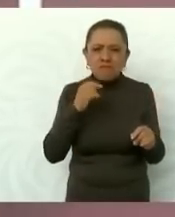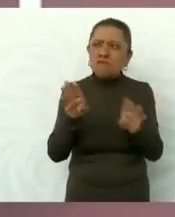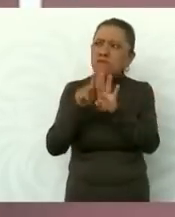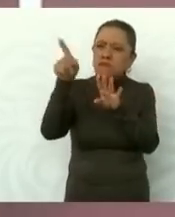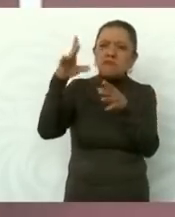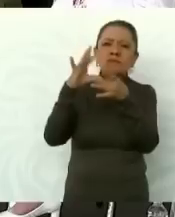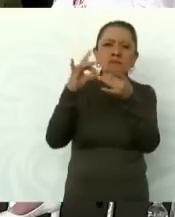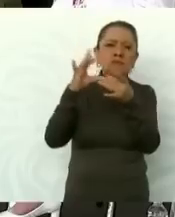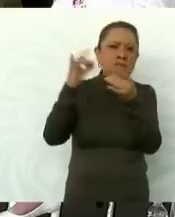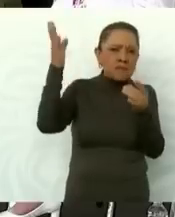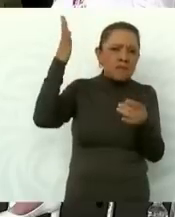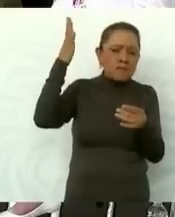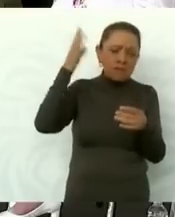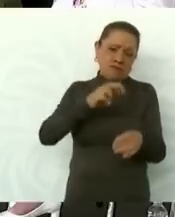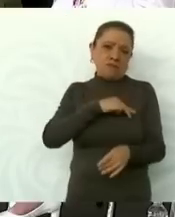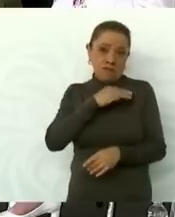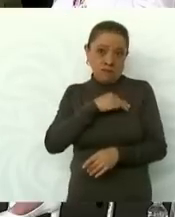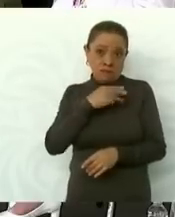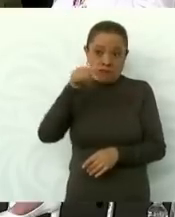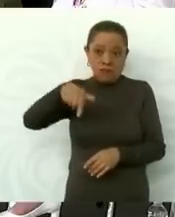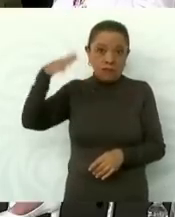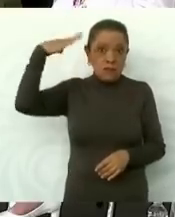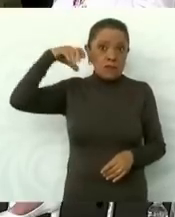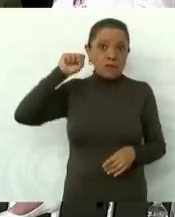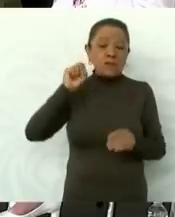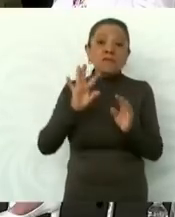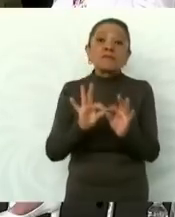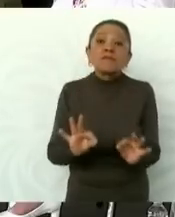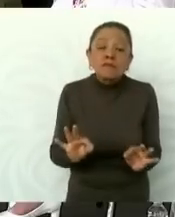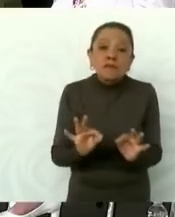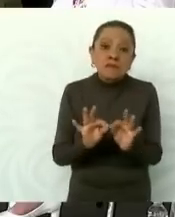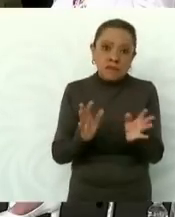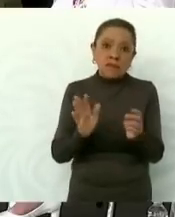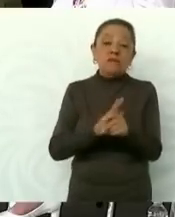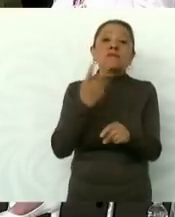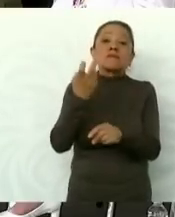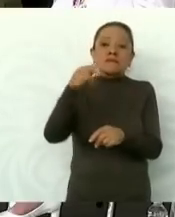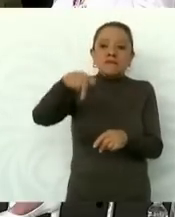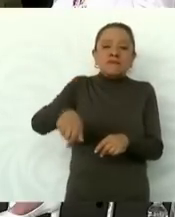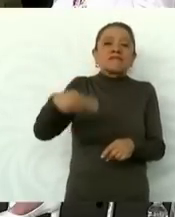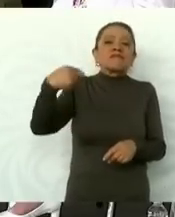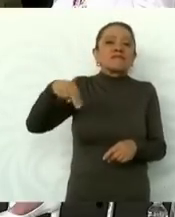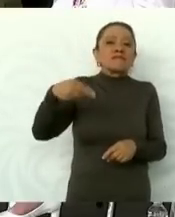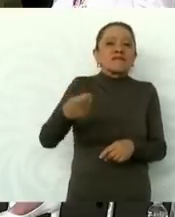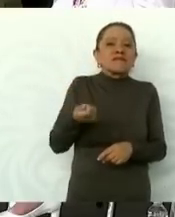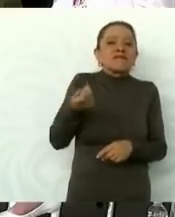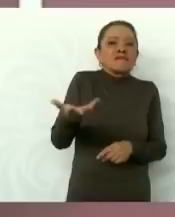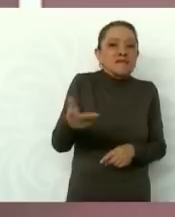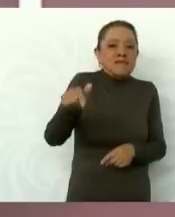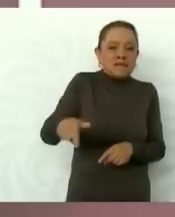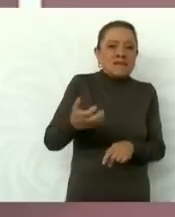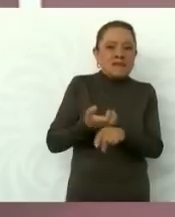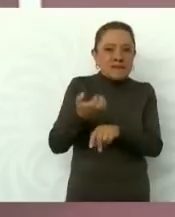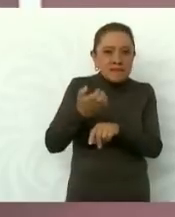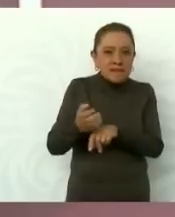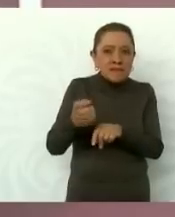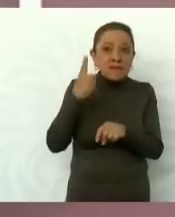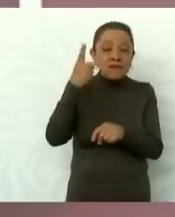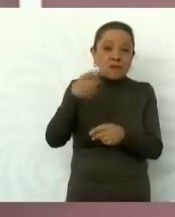Margarita, Morelos tuvo un papel fundamental, por eso lleva el nombre de uno de los grandes